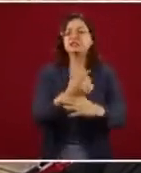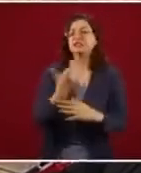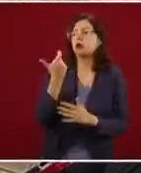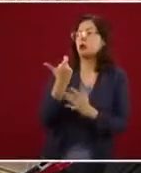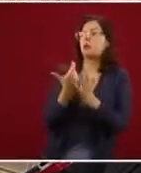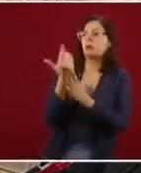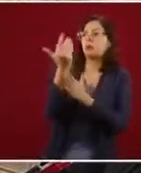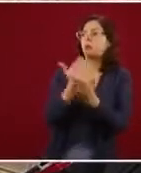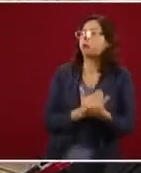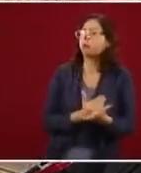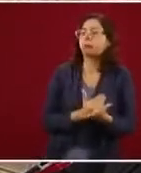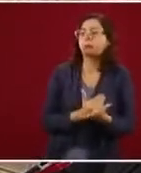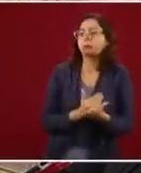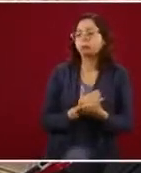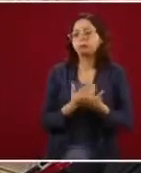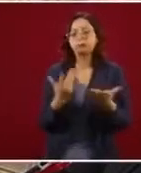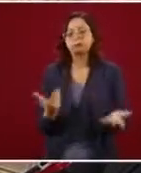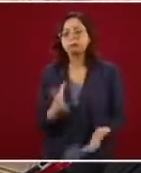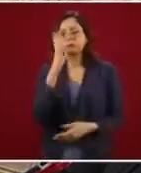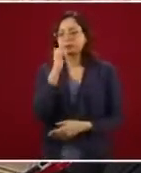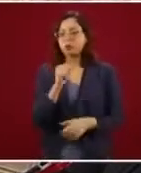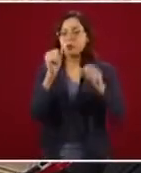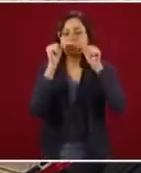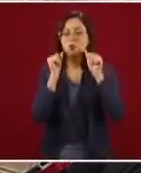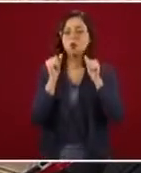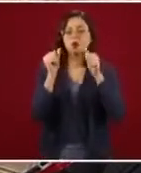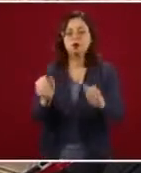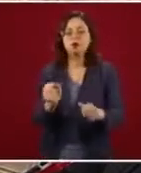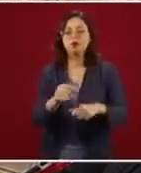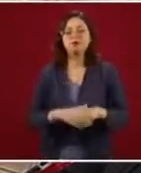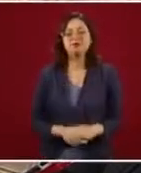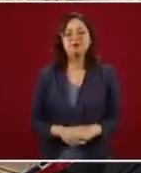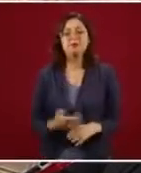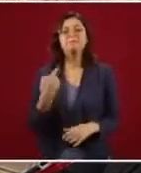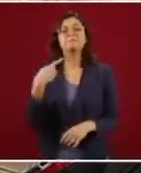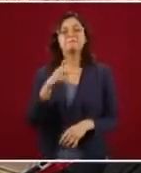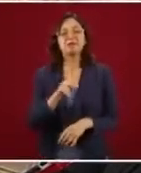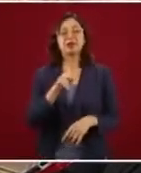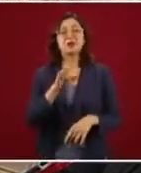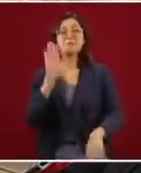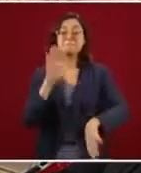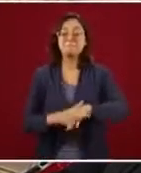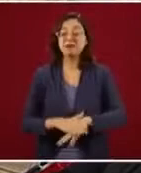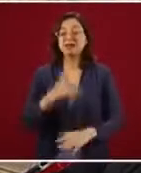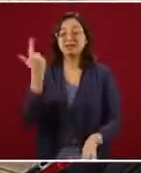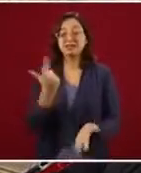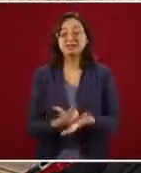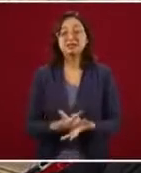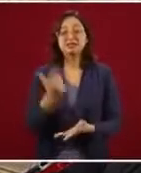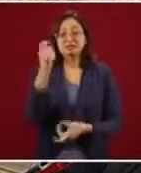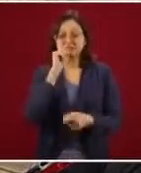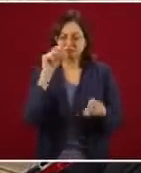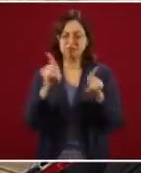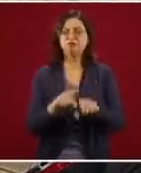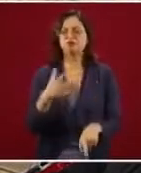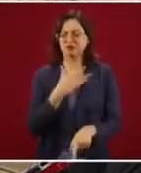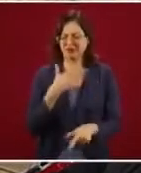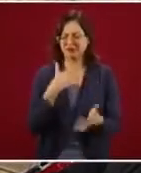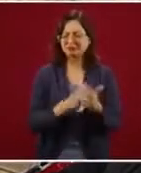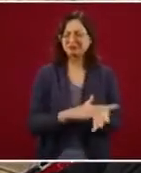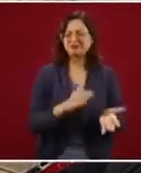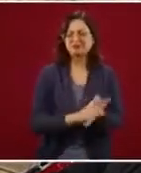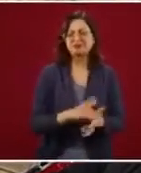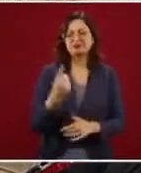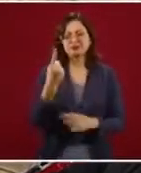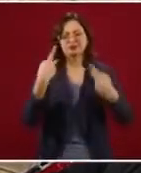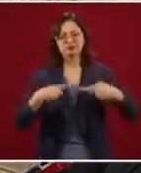del presupuesto no se pueden atender a esos pacientes. Pero además, lo grave es que aquí tengo también unos documentos donde un